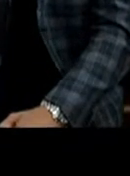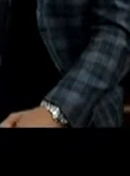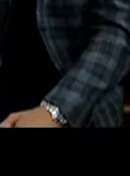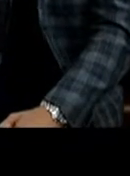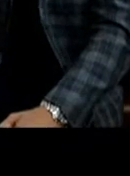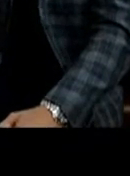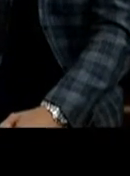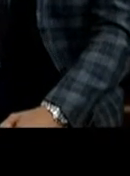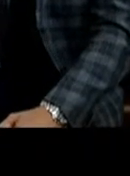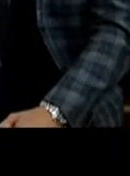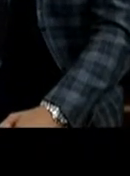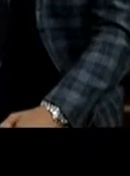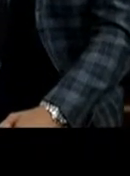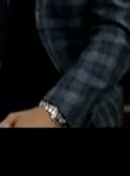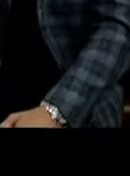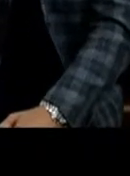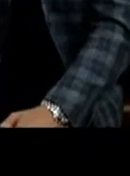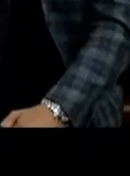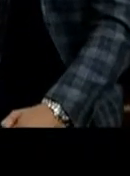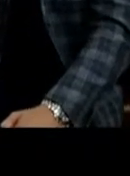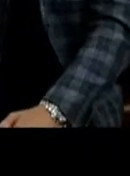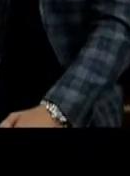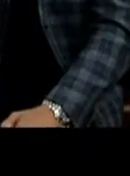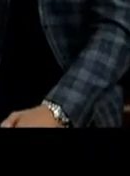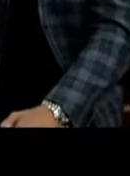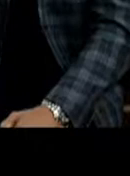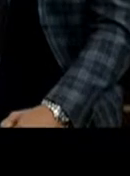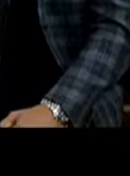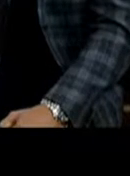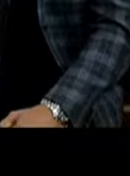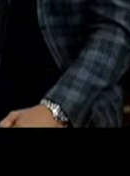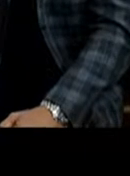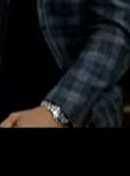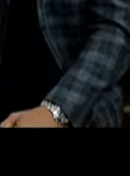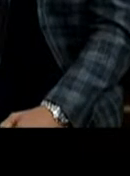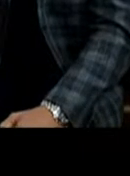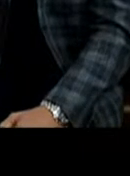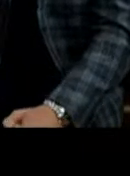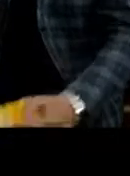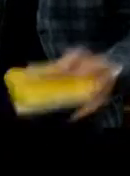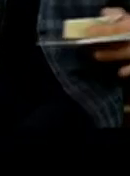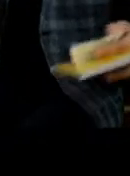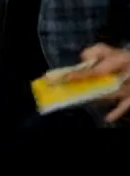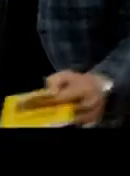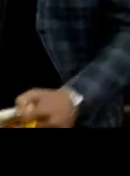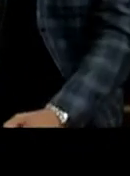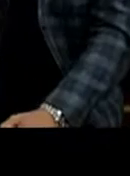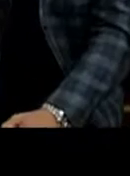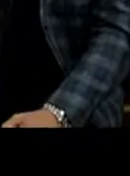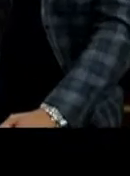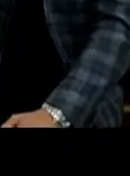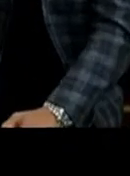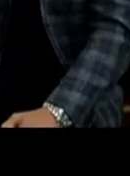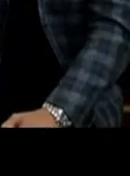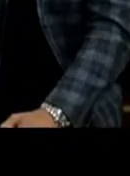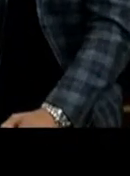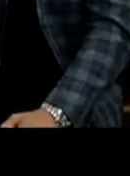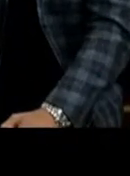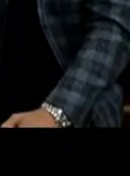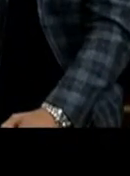se vive, que se hace en Sao Paulo, es un trabajo que se ha venido haciendo de muchos años.